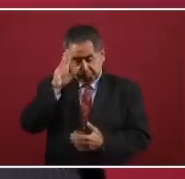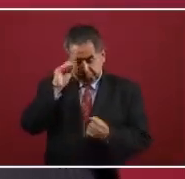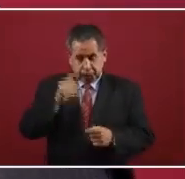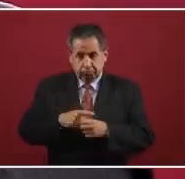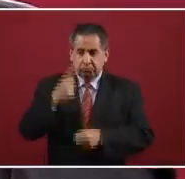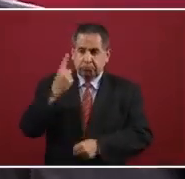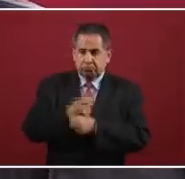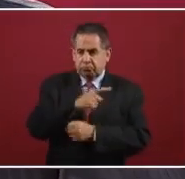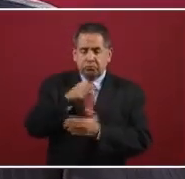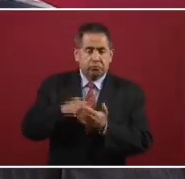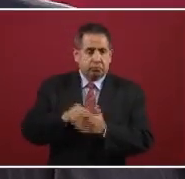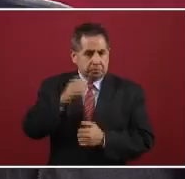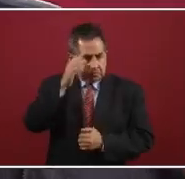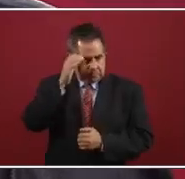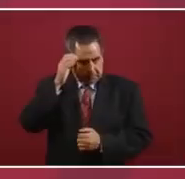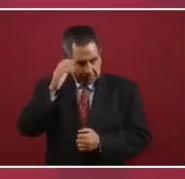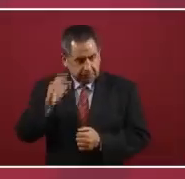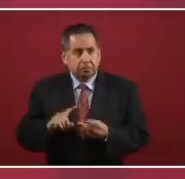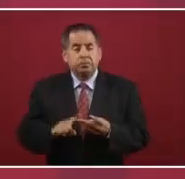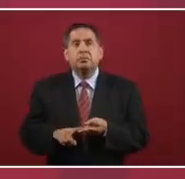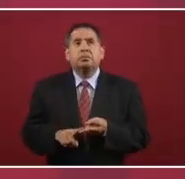En primer lugar es China,